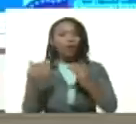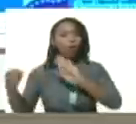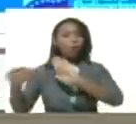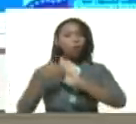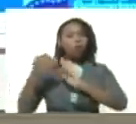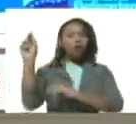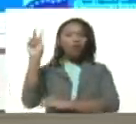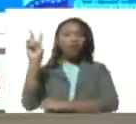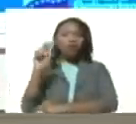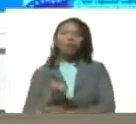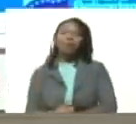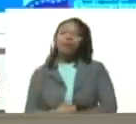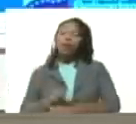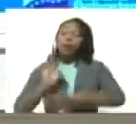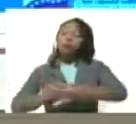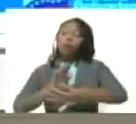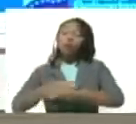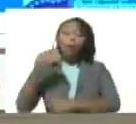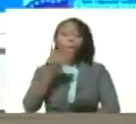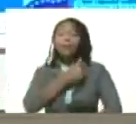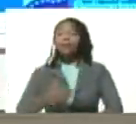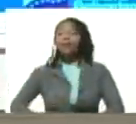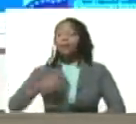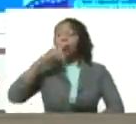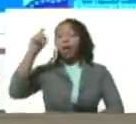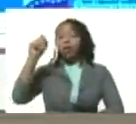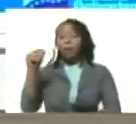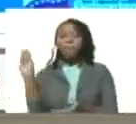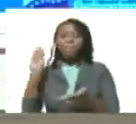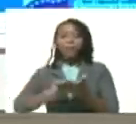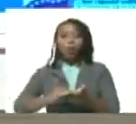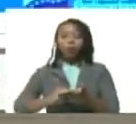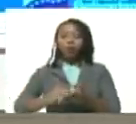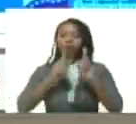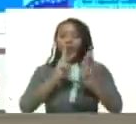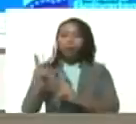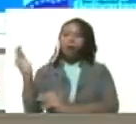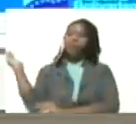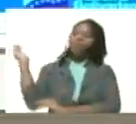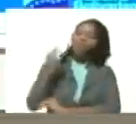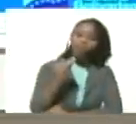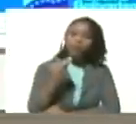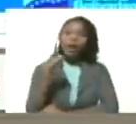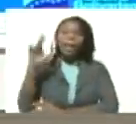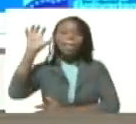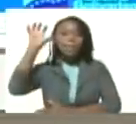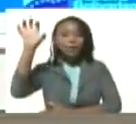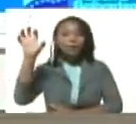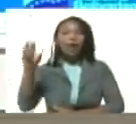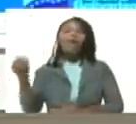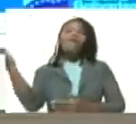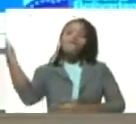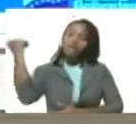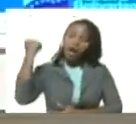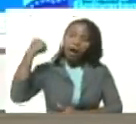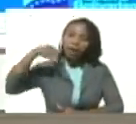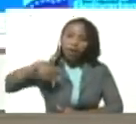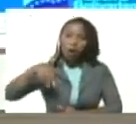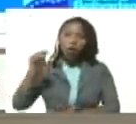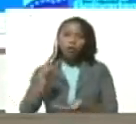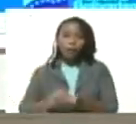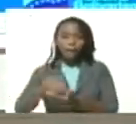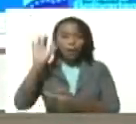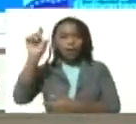patria. Por eso el presidente Nicolás Maduro implementó el plan Vuelta a la Patria. Vengan a nuestro país. No sean objeto